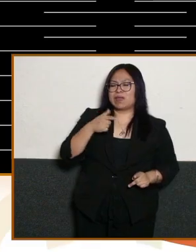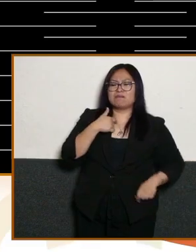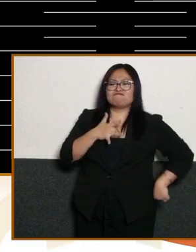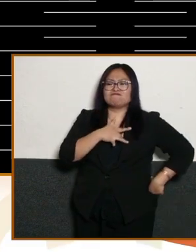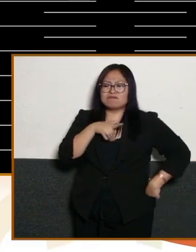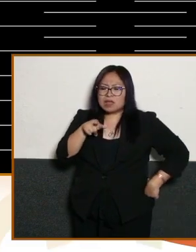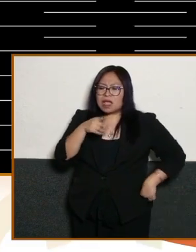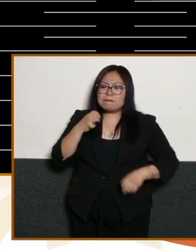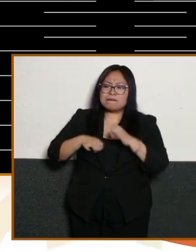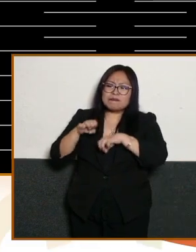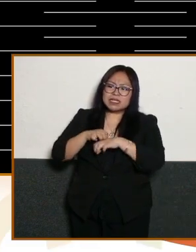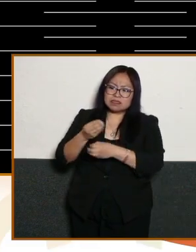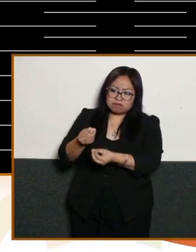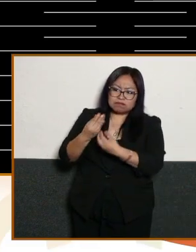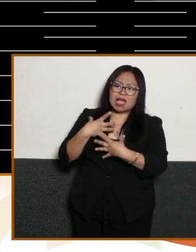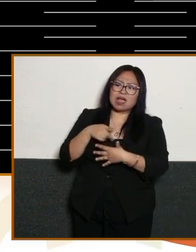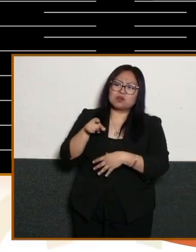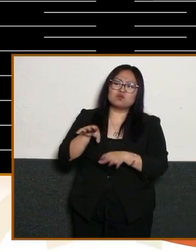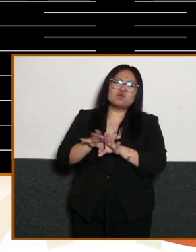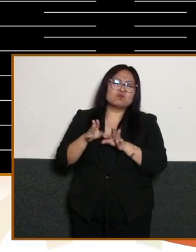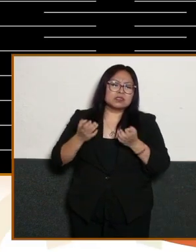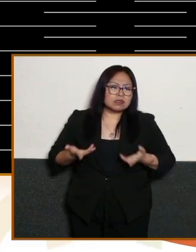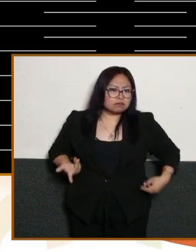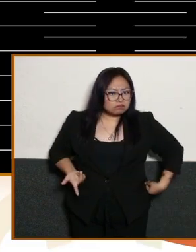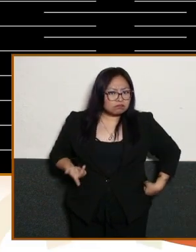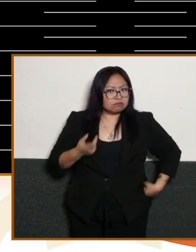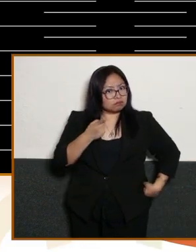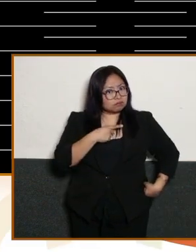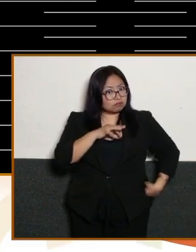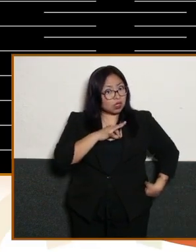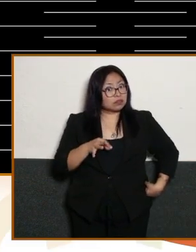hacer. Oye, pyme, ¿qué onda?